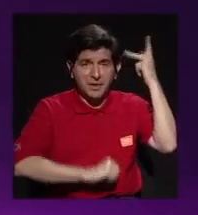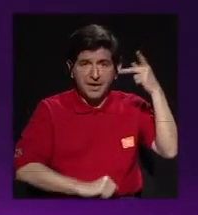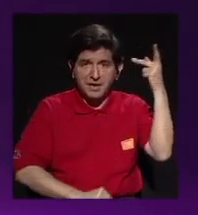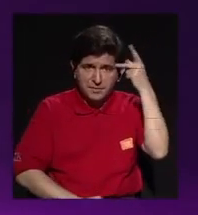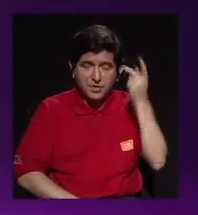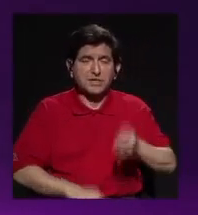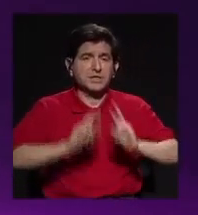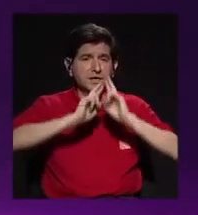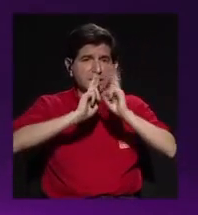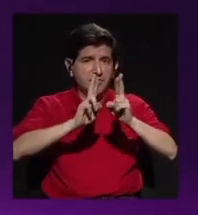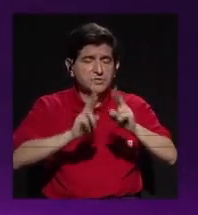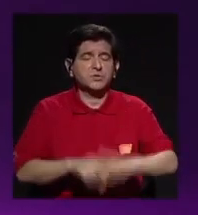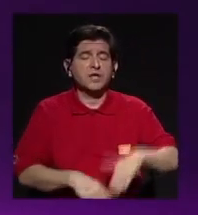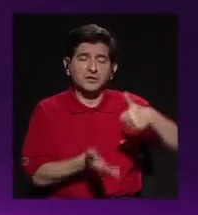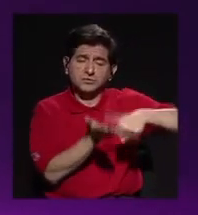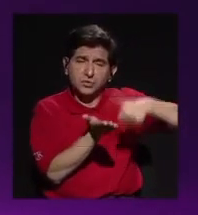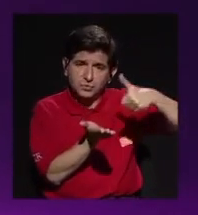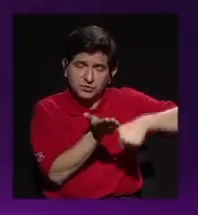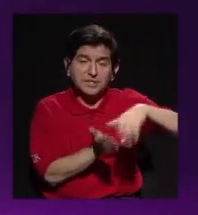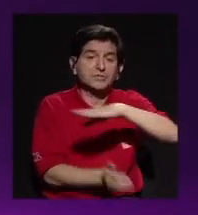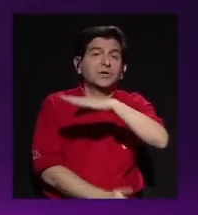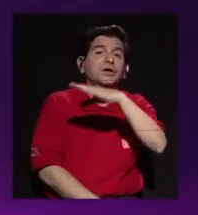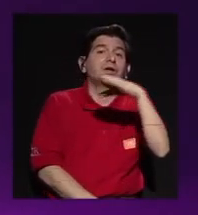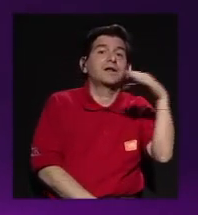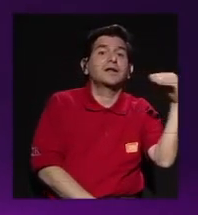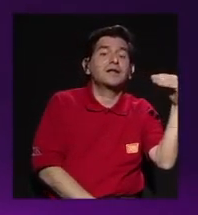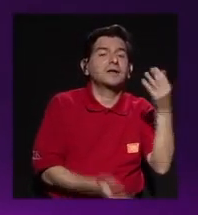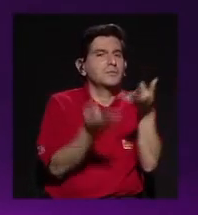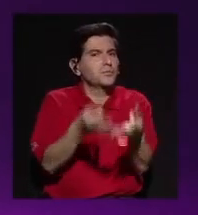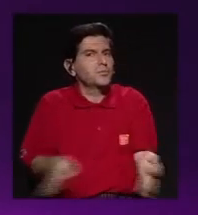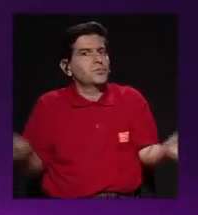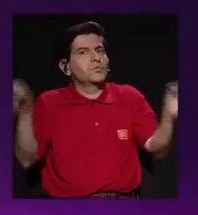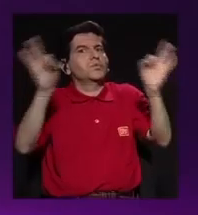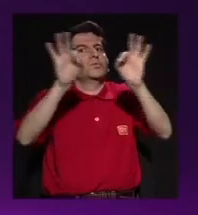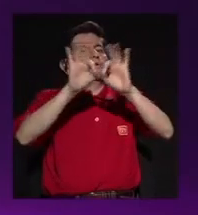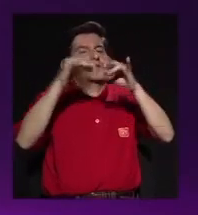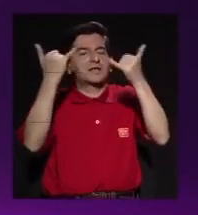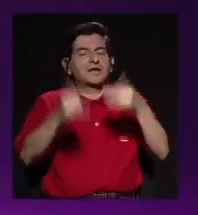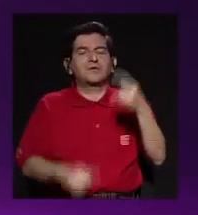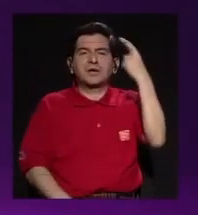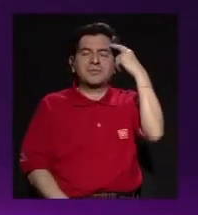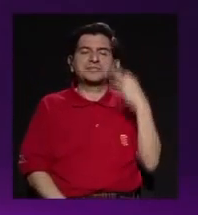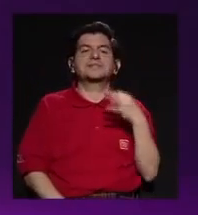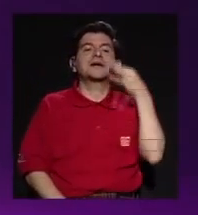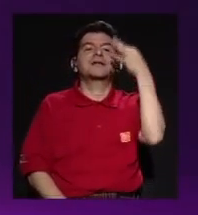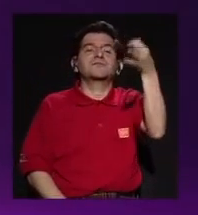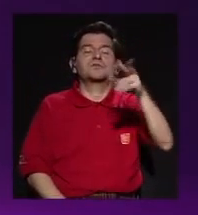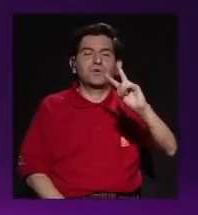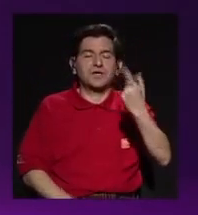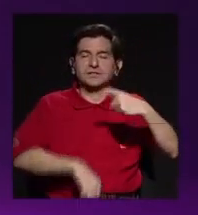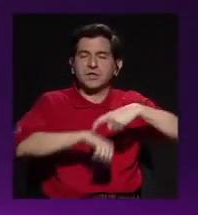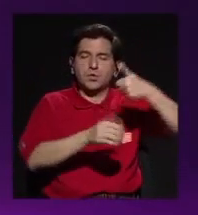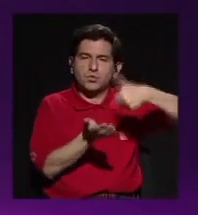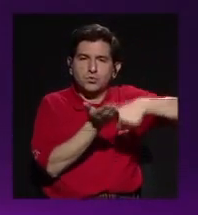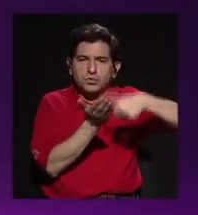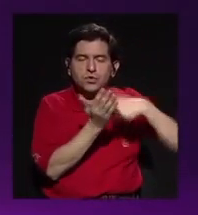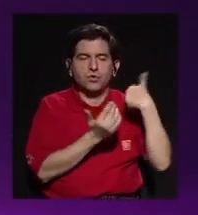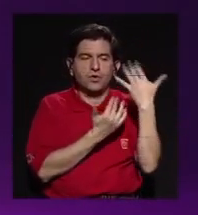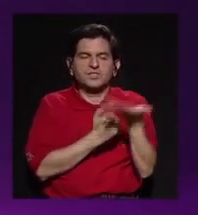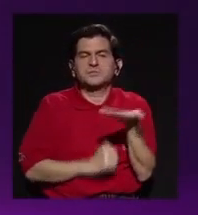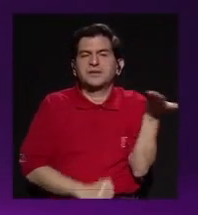los resultados de las elecciones y, muy importante, vamos a pasar al futuro, la segunda ronda, lo que nos